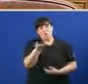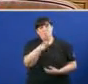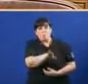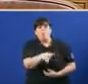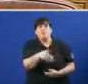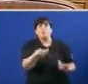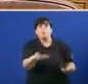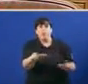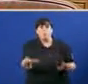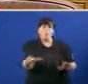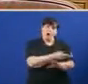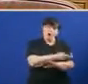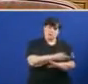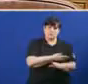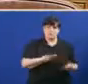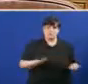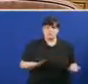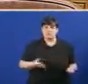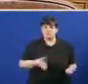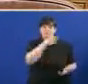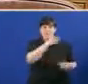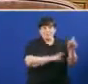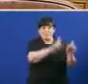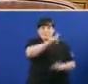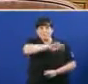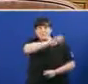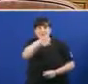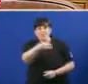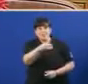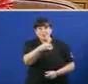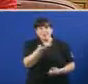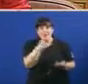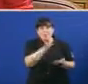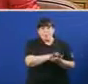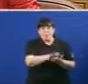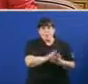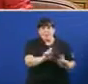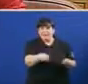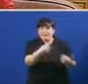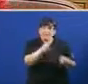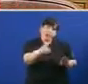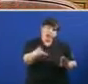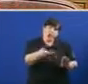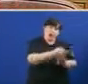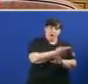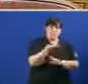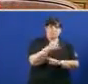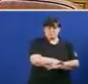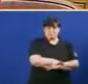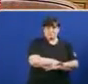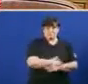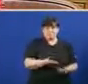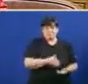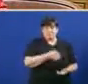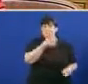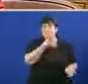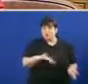Porque outras persoas, señor Feijó, van morrer antes. E dígolle máis, van a morrer antes, tanto como